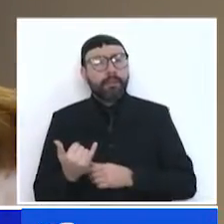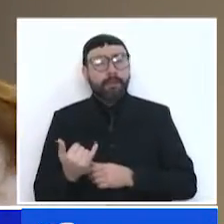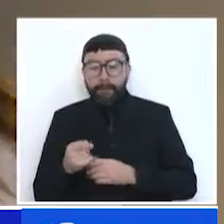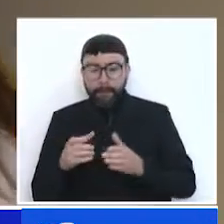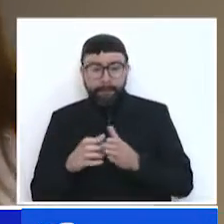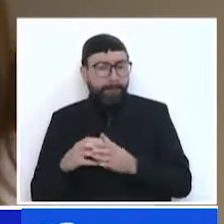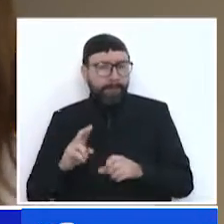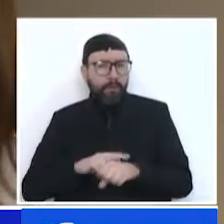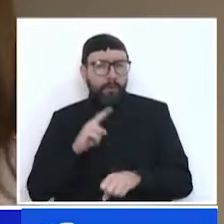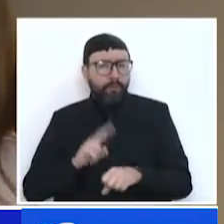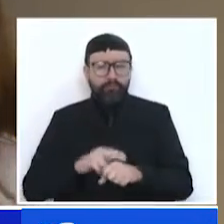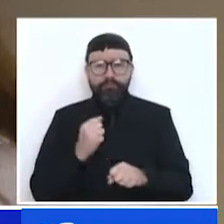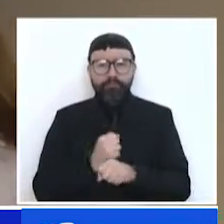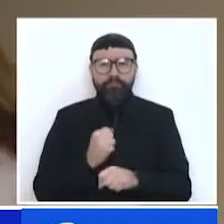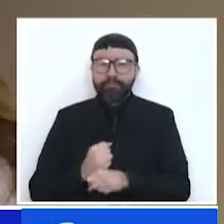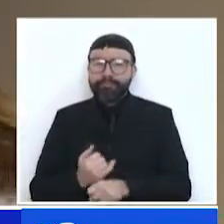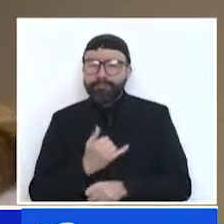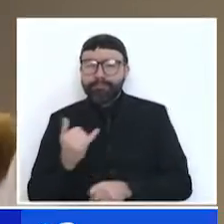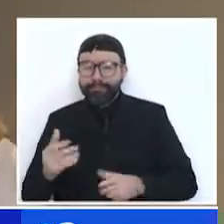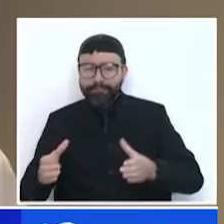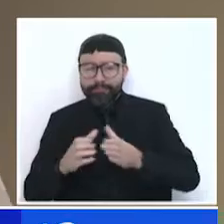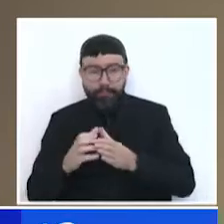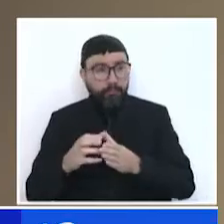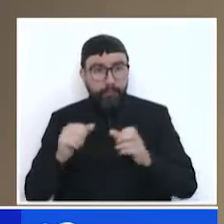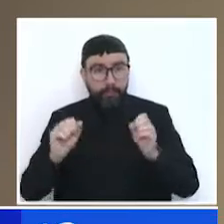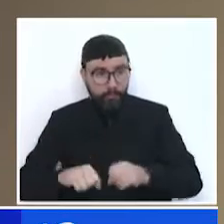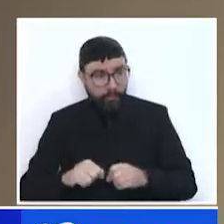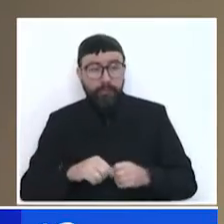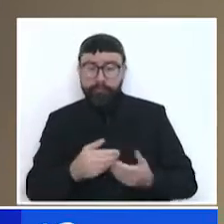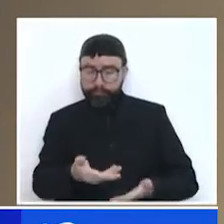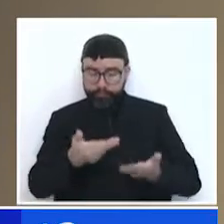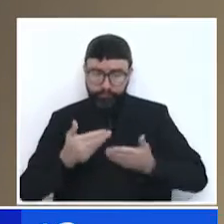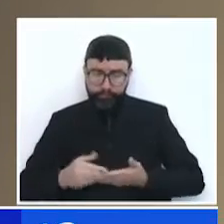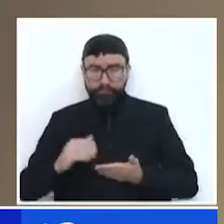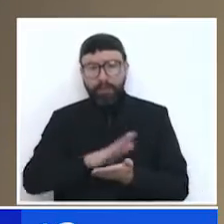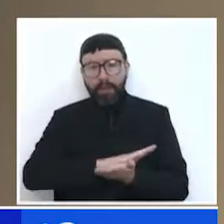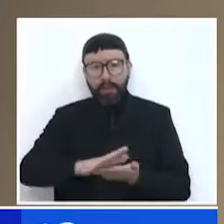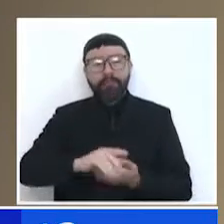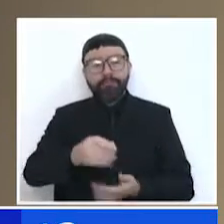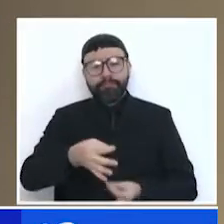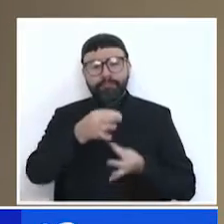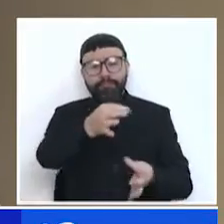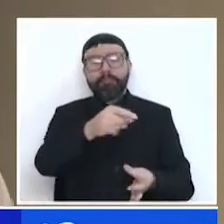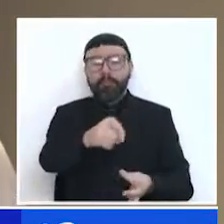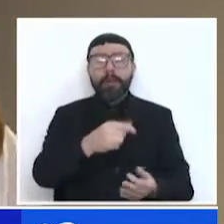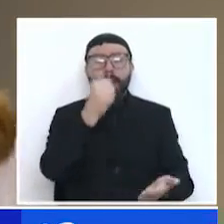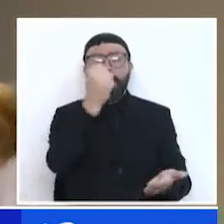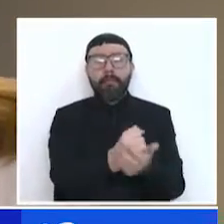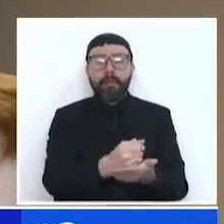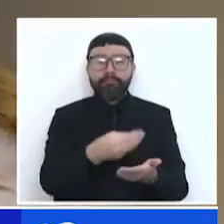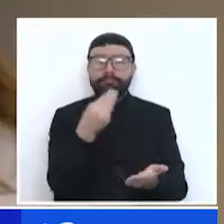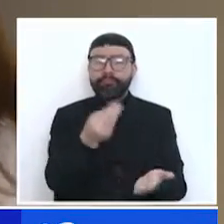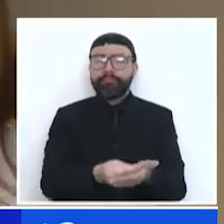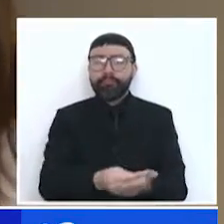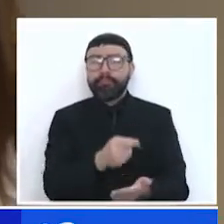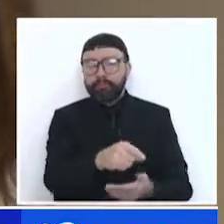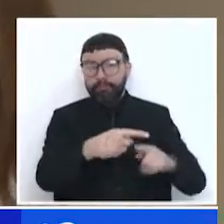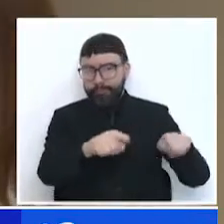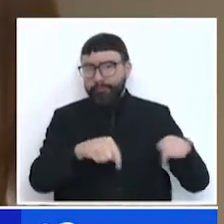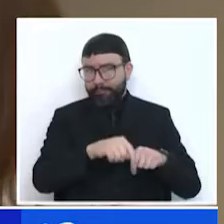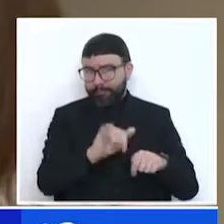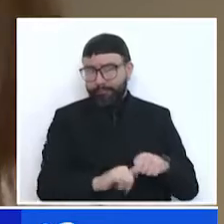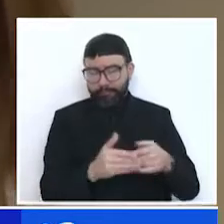laboral, desde acá se les puede imprimir el recibo, pagan directamente en la Tesorería del Departamento o